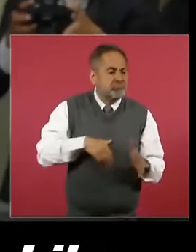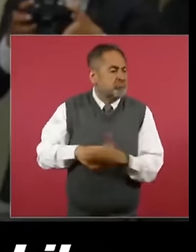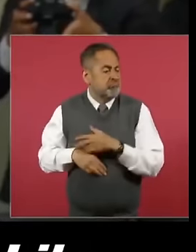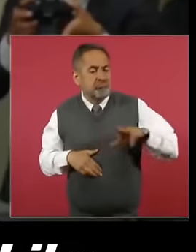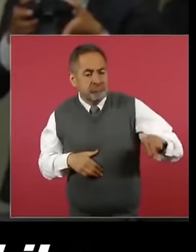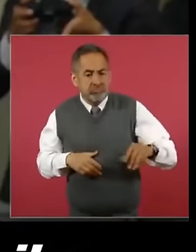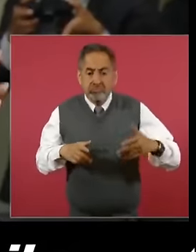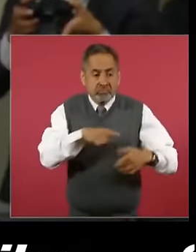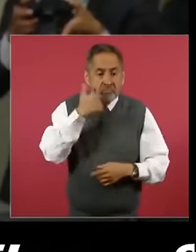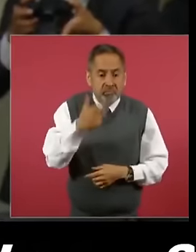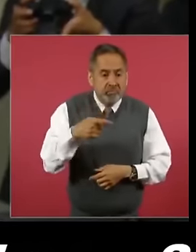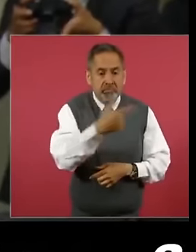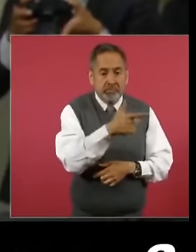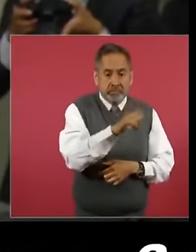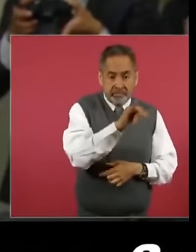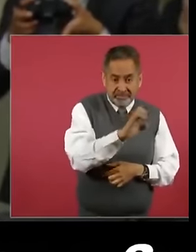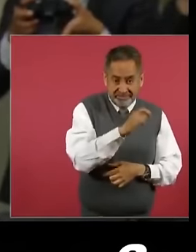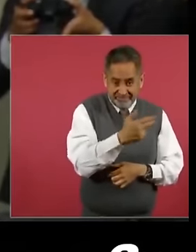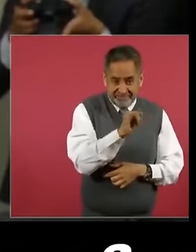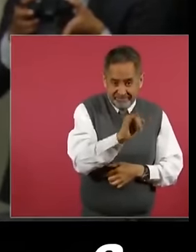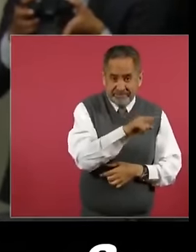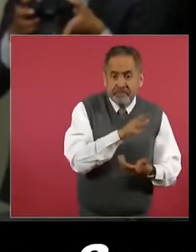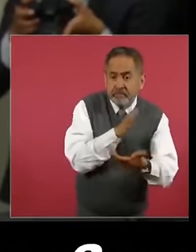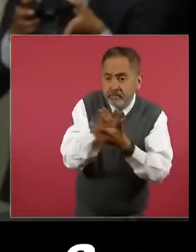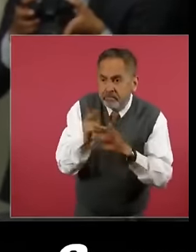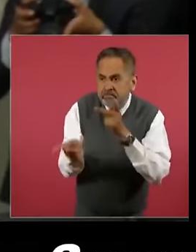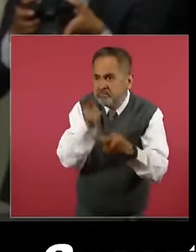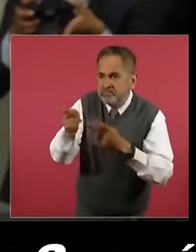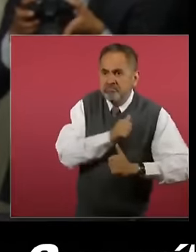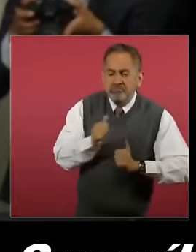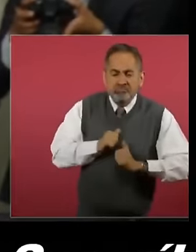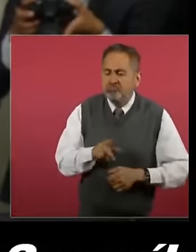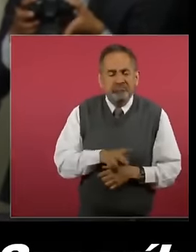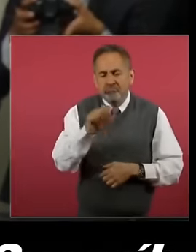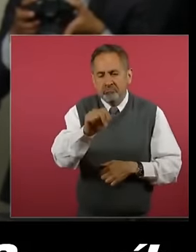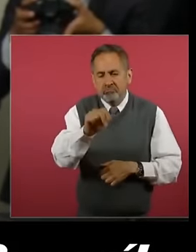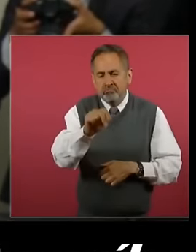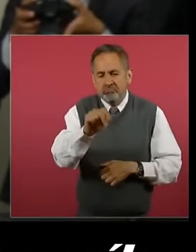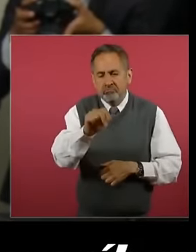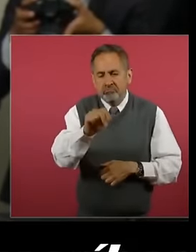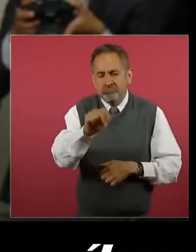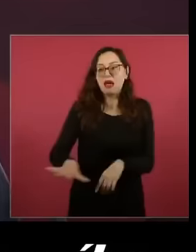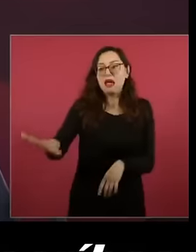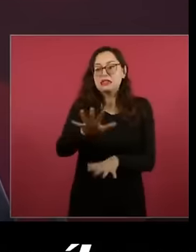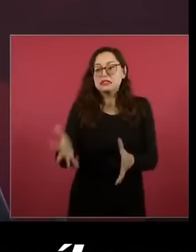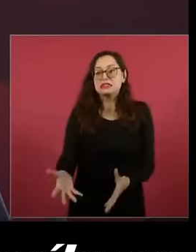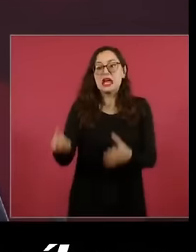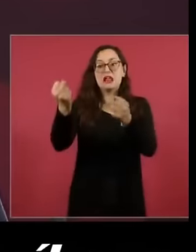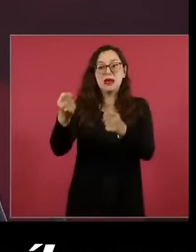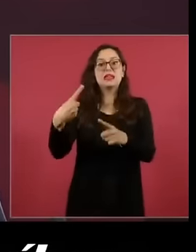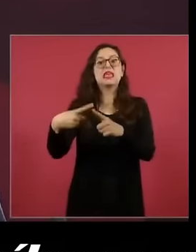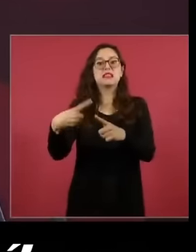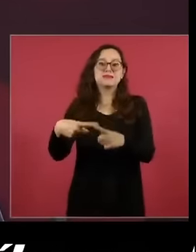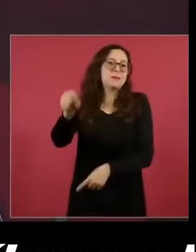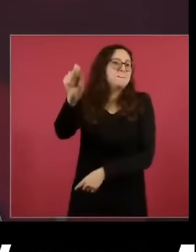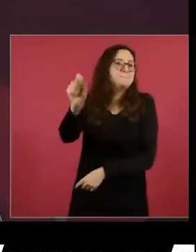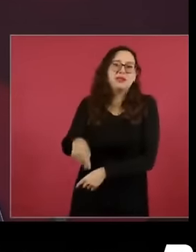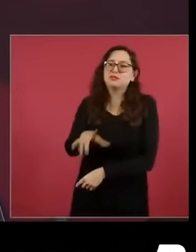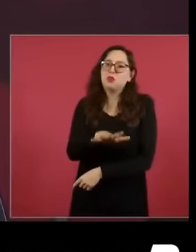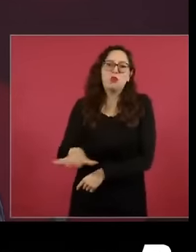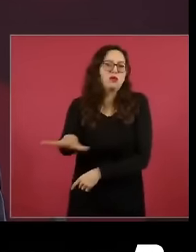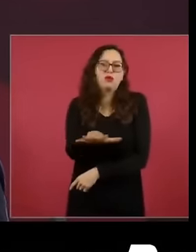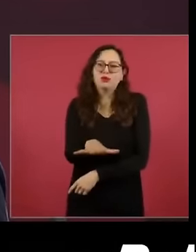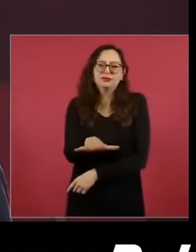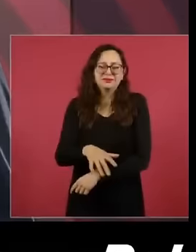retroalimentando y y escuchando todo lo que dicen es es Es fantástico poder llegar aquí después de un día